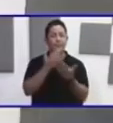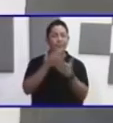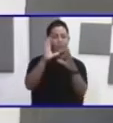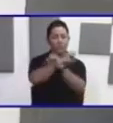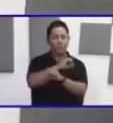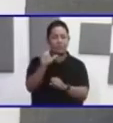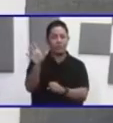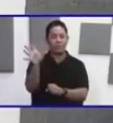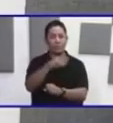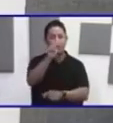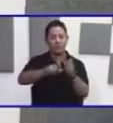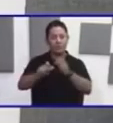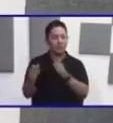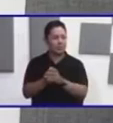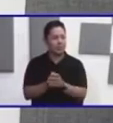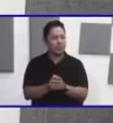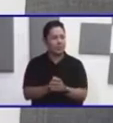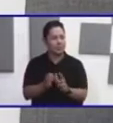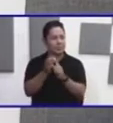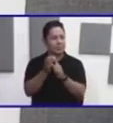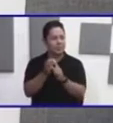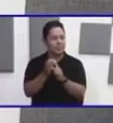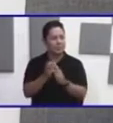los presentes. Tengan un fraternal saludo.